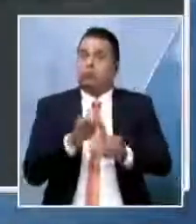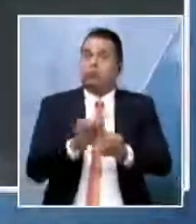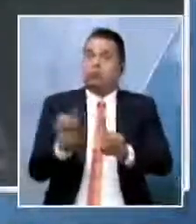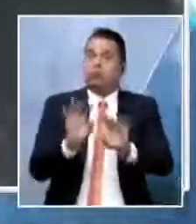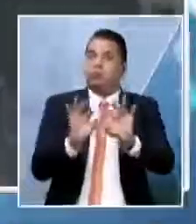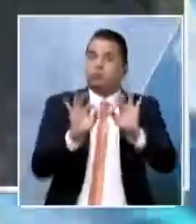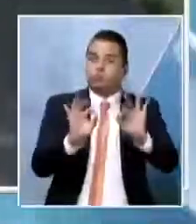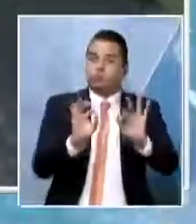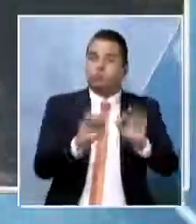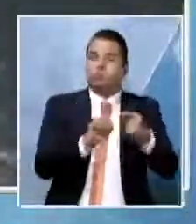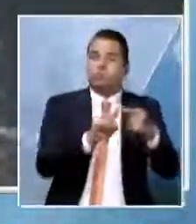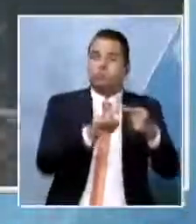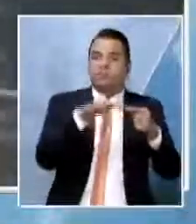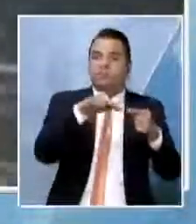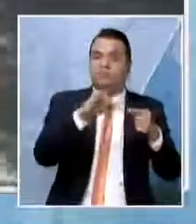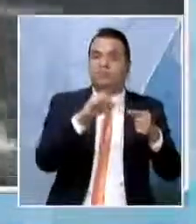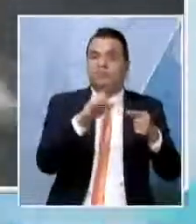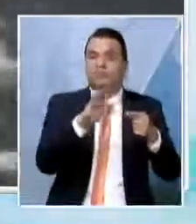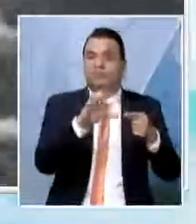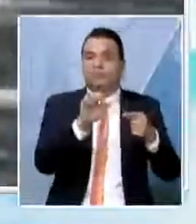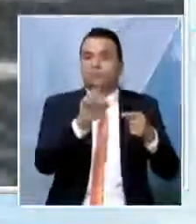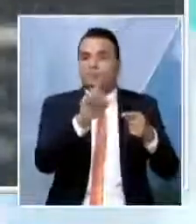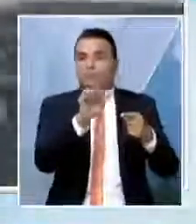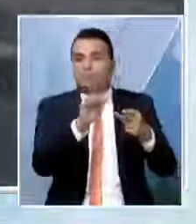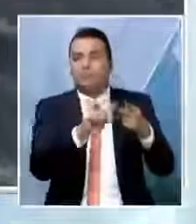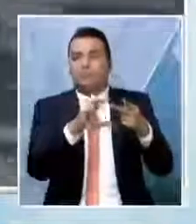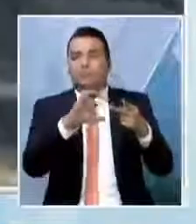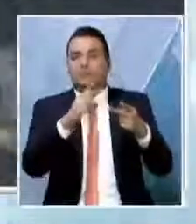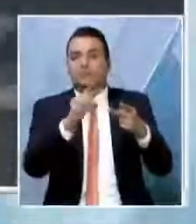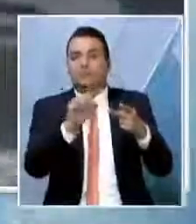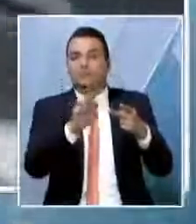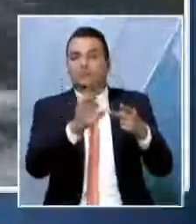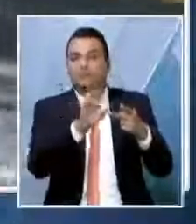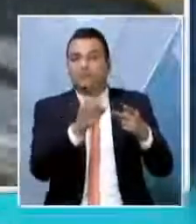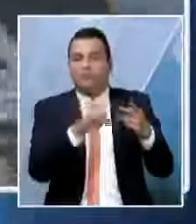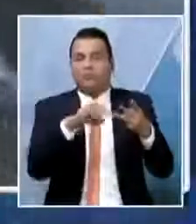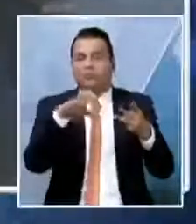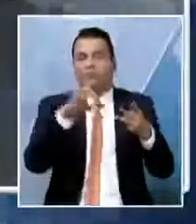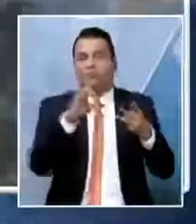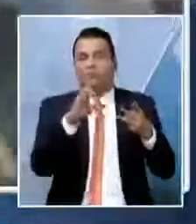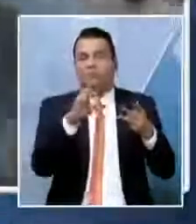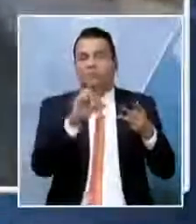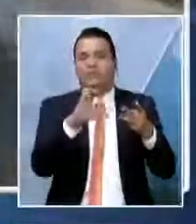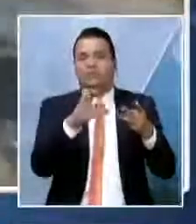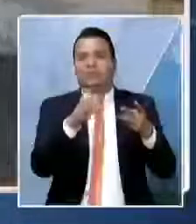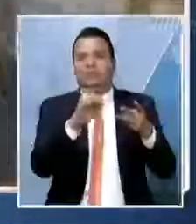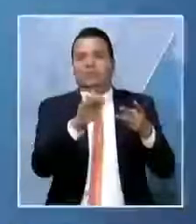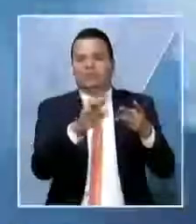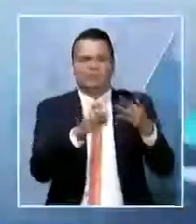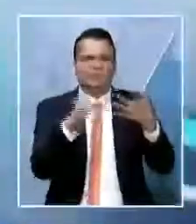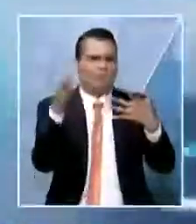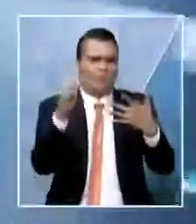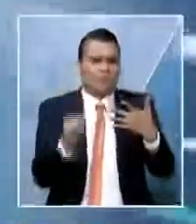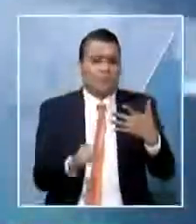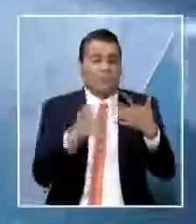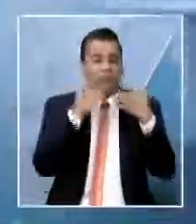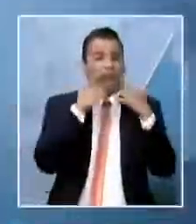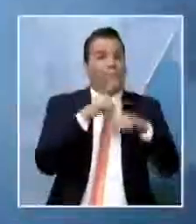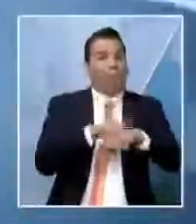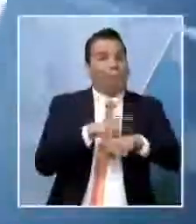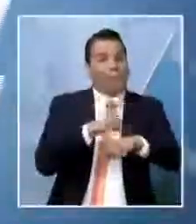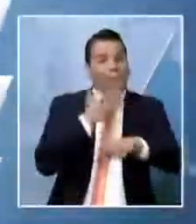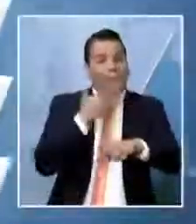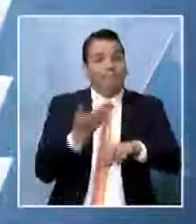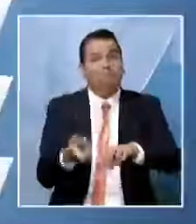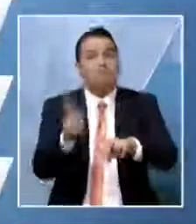como Mikel Landa, el mismo Esteban Chávez, Podacar, Richie Porte, hombres importantes que hoy han cedido tiempo y